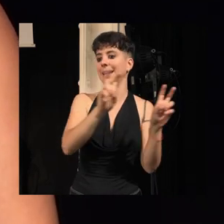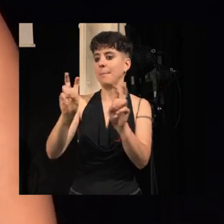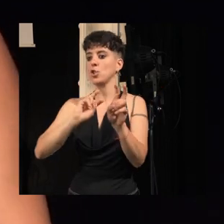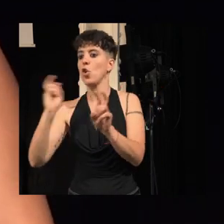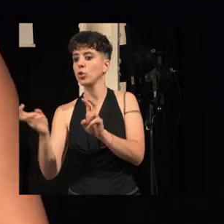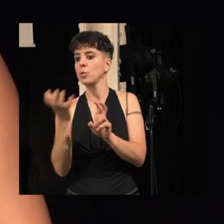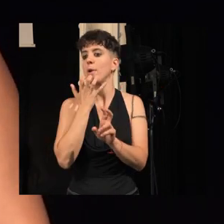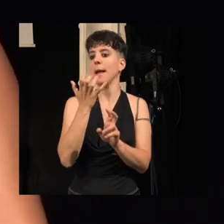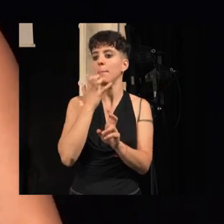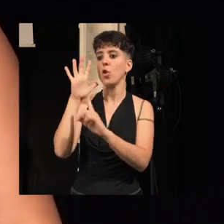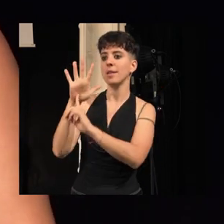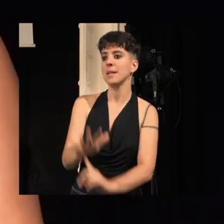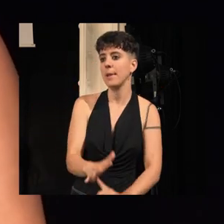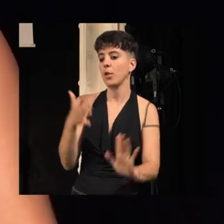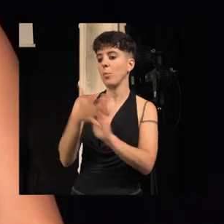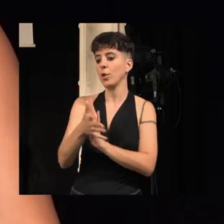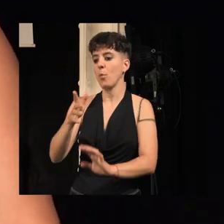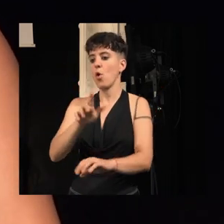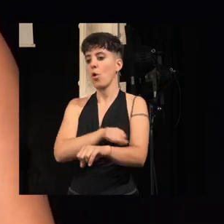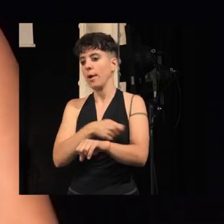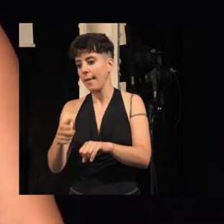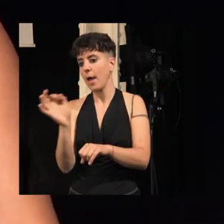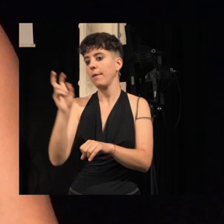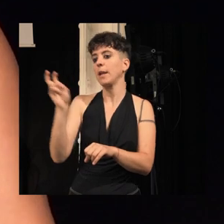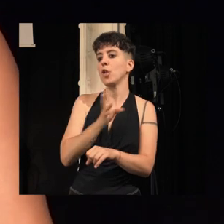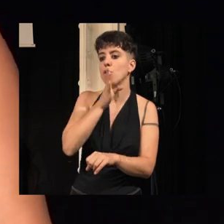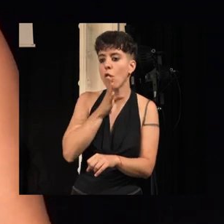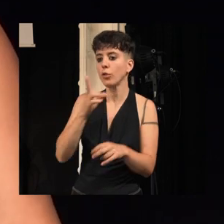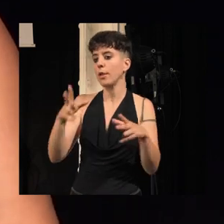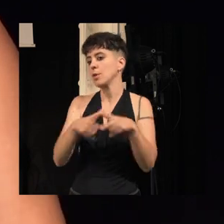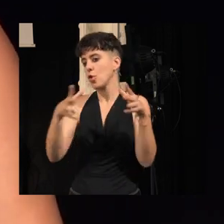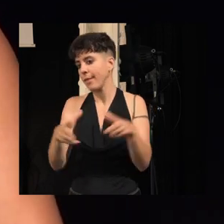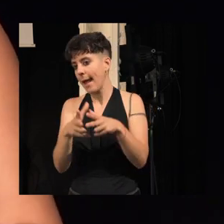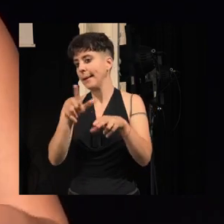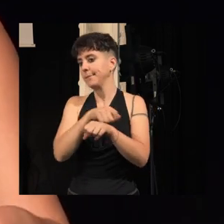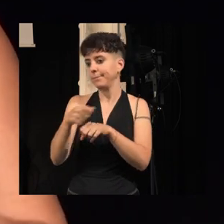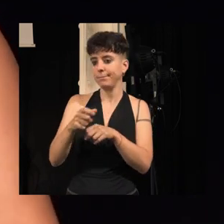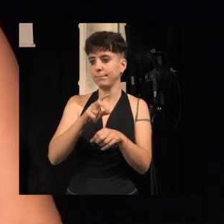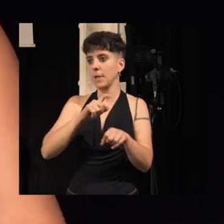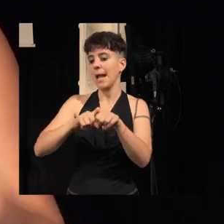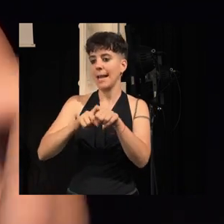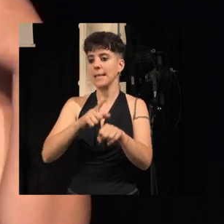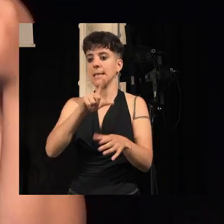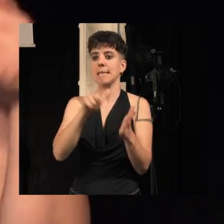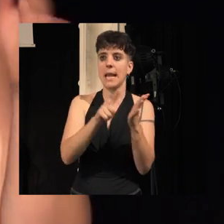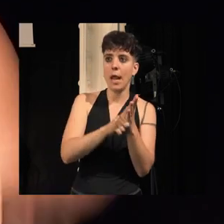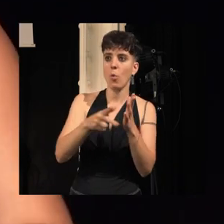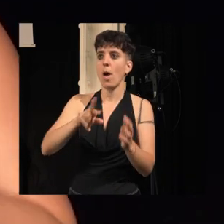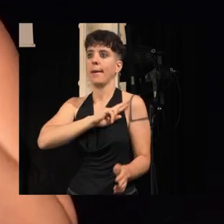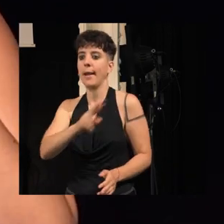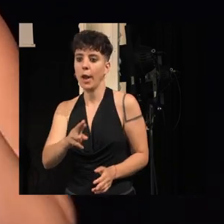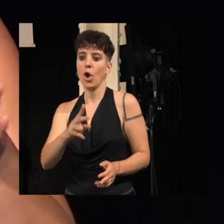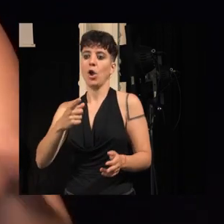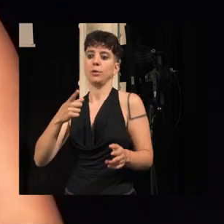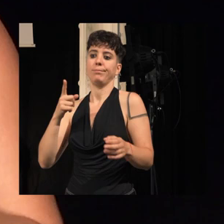discriminación por raza, orígenes sociales y étnicos, características, lengua, religión, convicciones, opciones